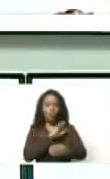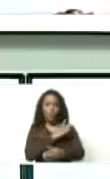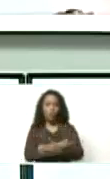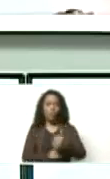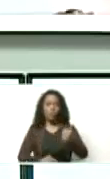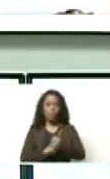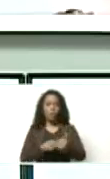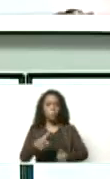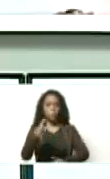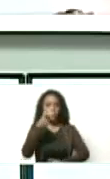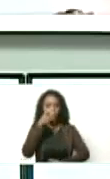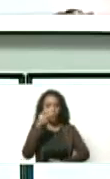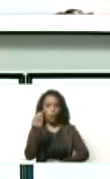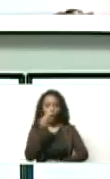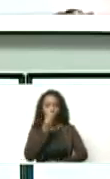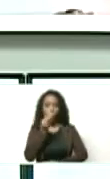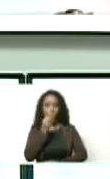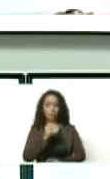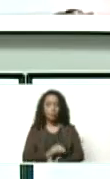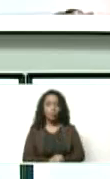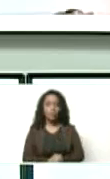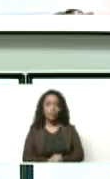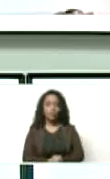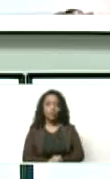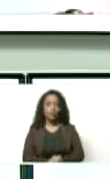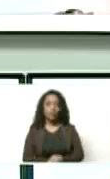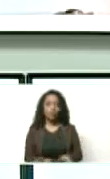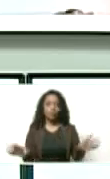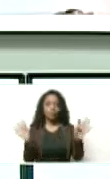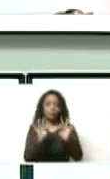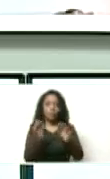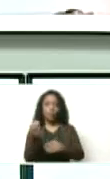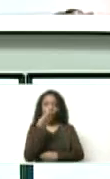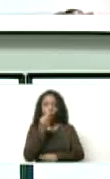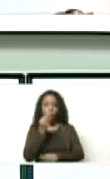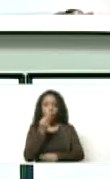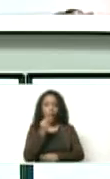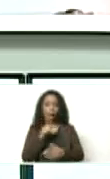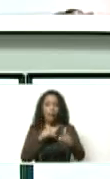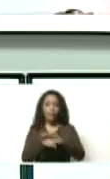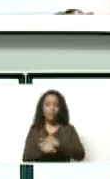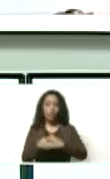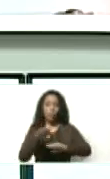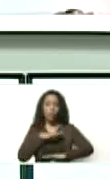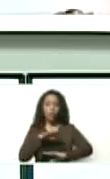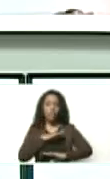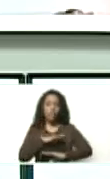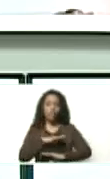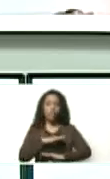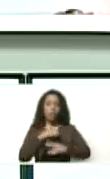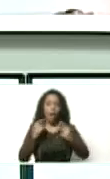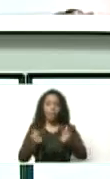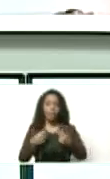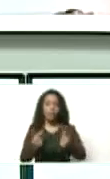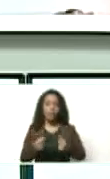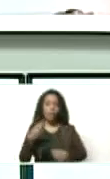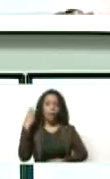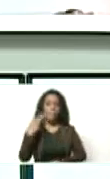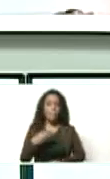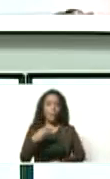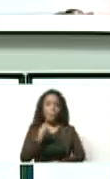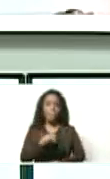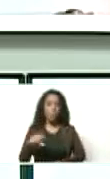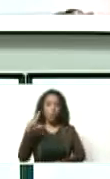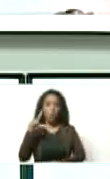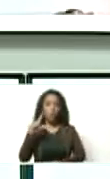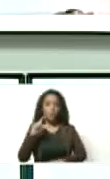la seguridad alimentaria, nutricional y el acceso de bienes y servicios a través de la activación de la P mayúscula